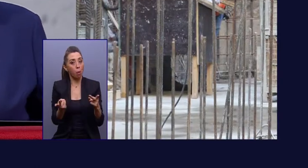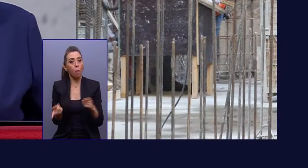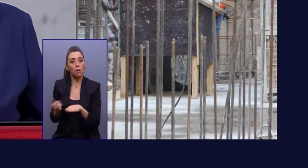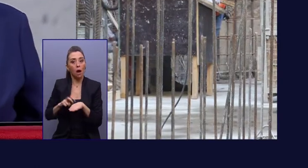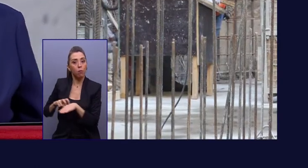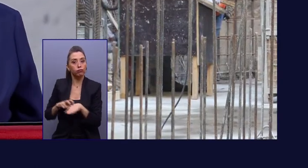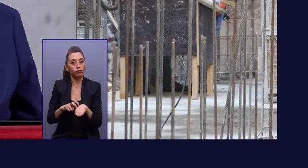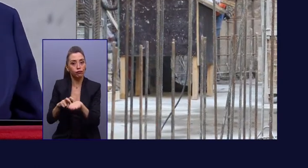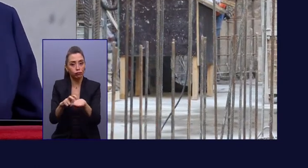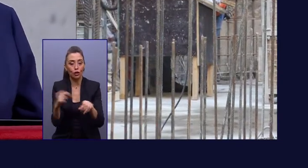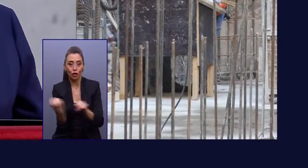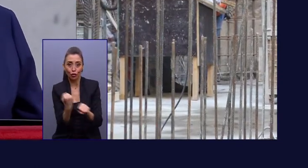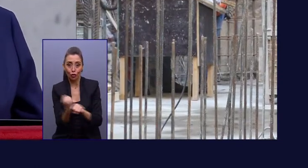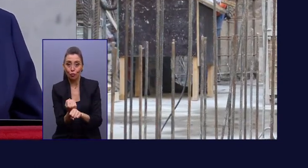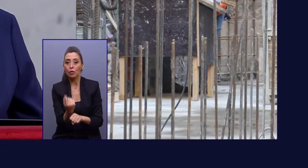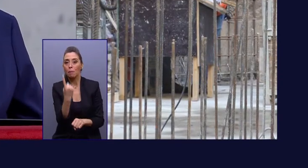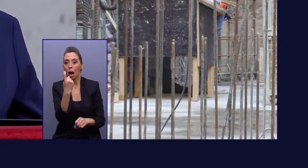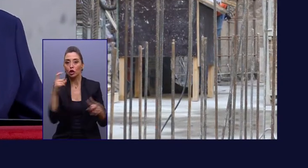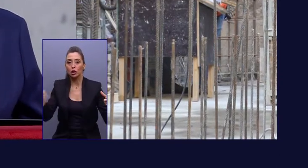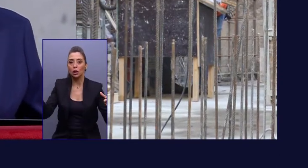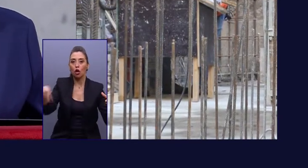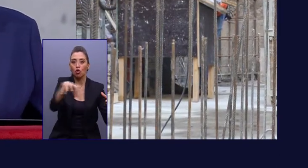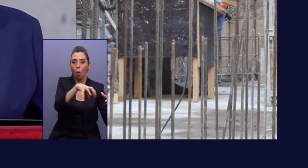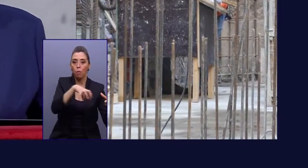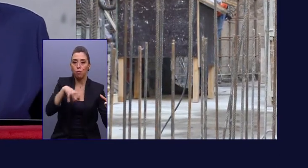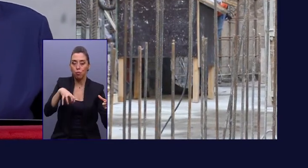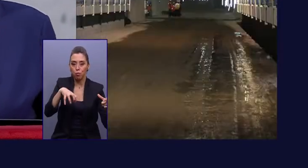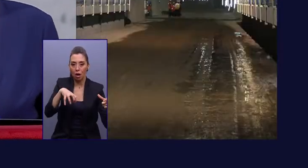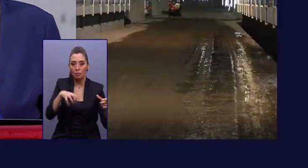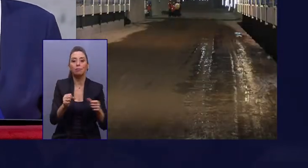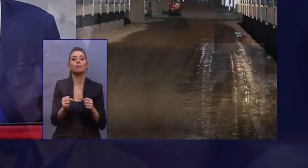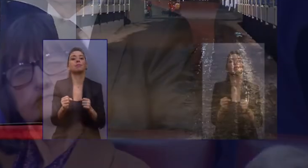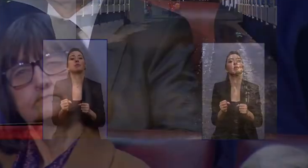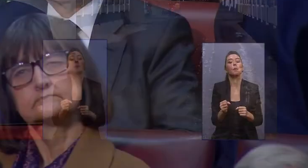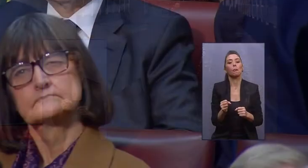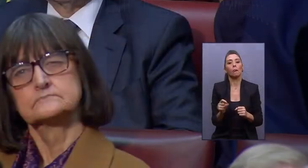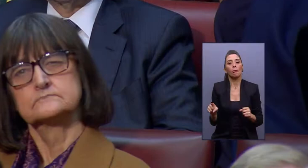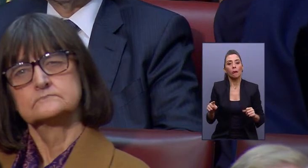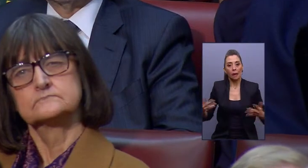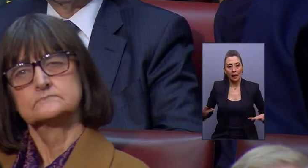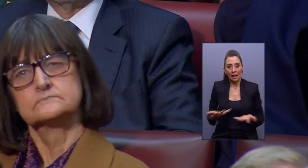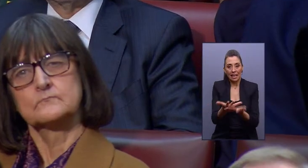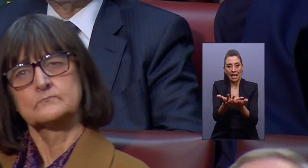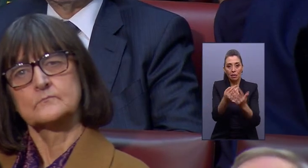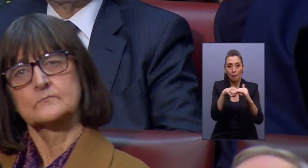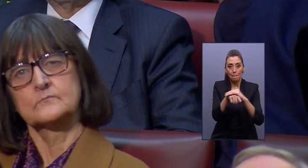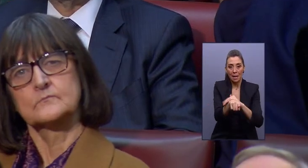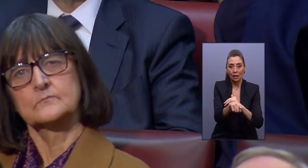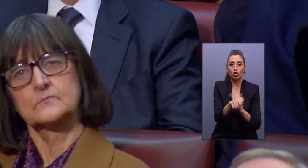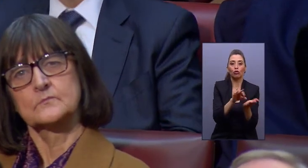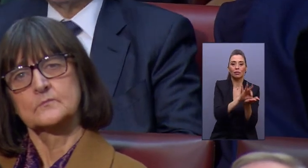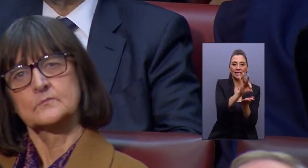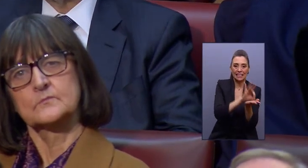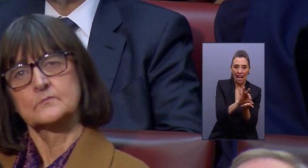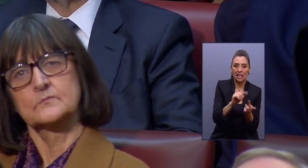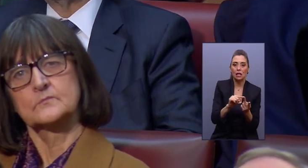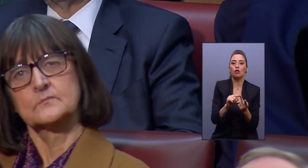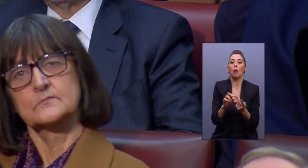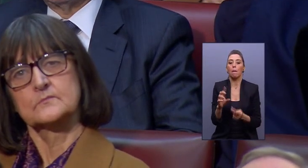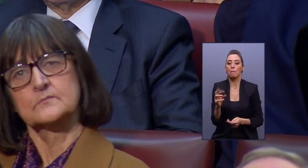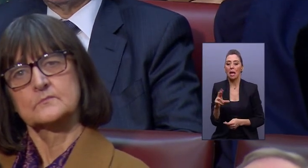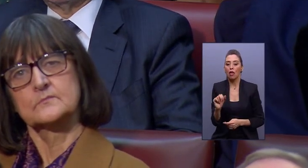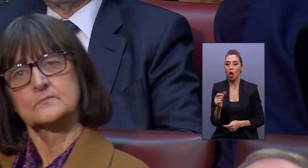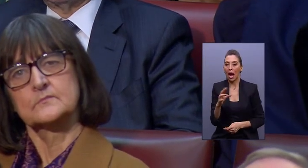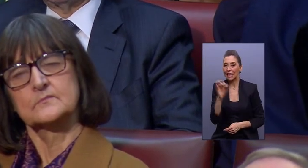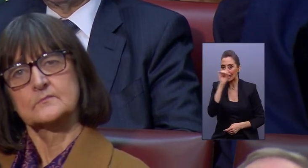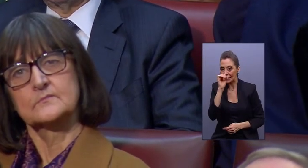obras beneficiarán a 11 comunas y permitirán incorporar a la red de metro a Cerrillos, Pedro Aguirre